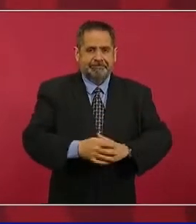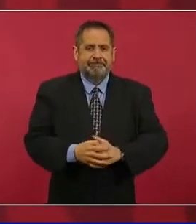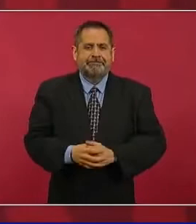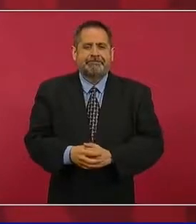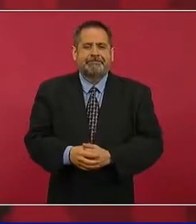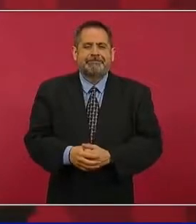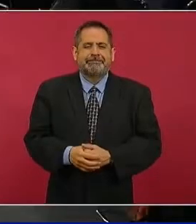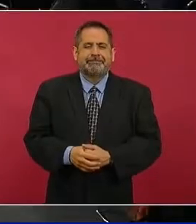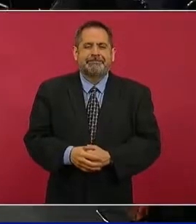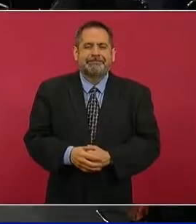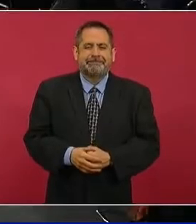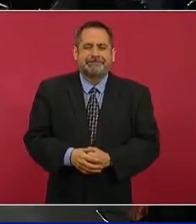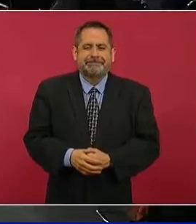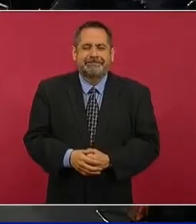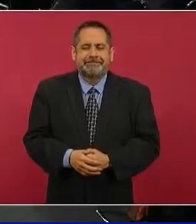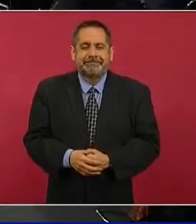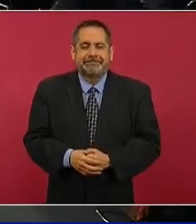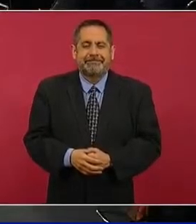Muy bien.